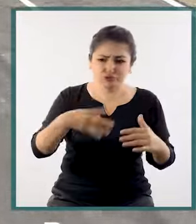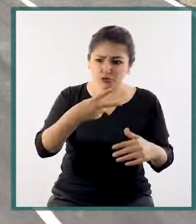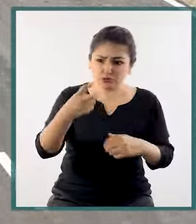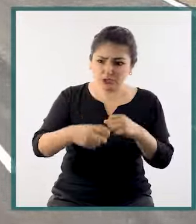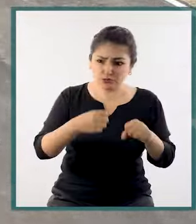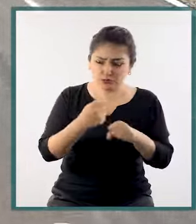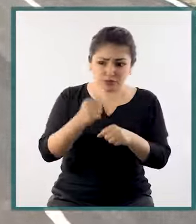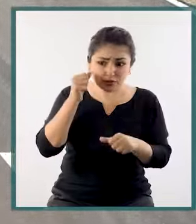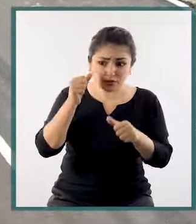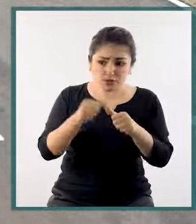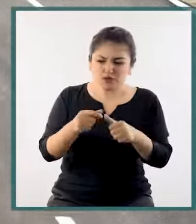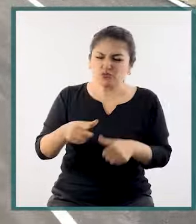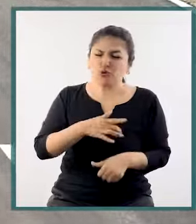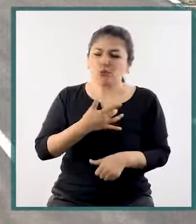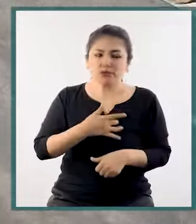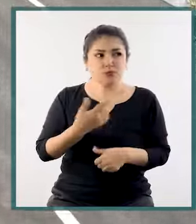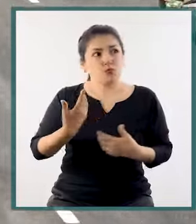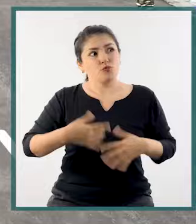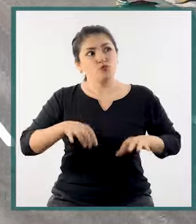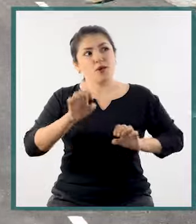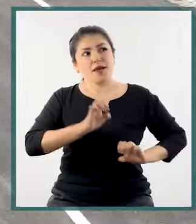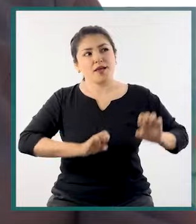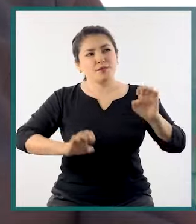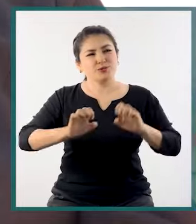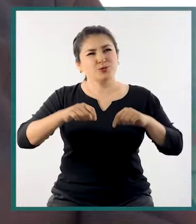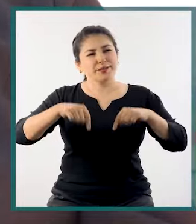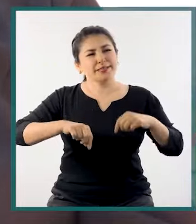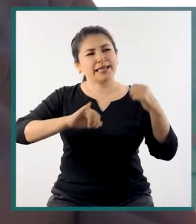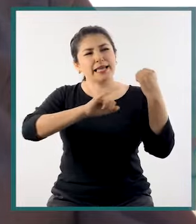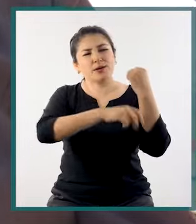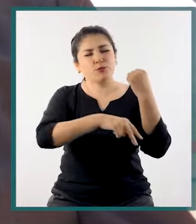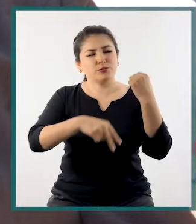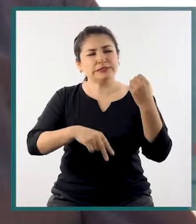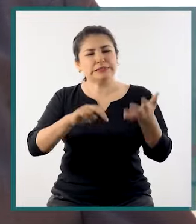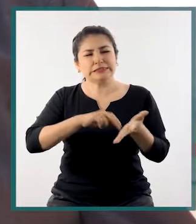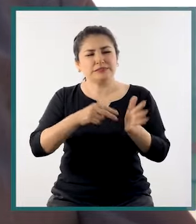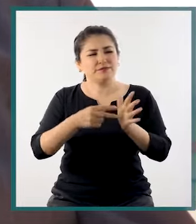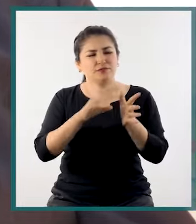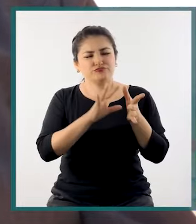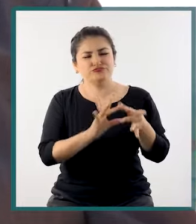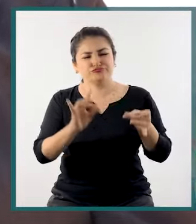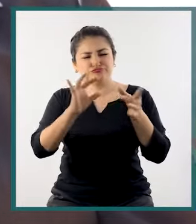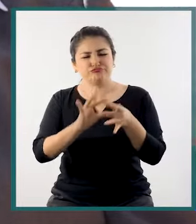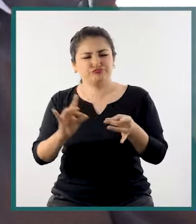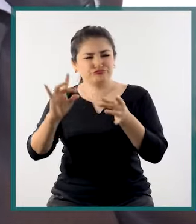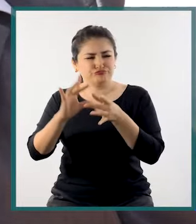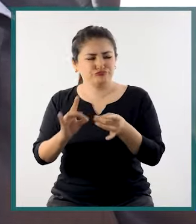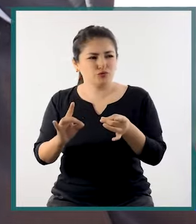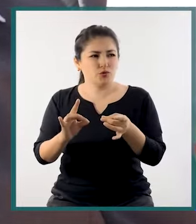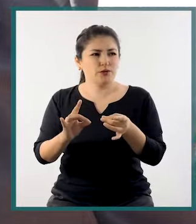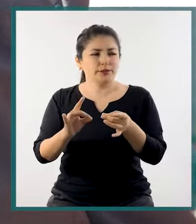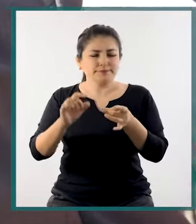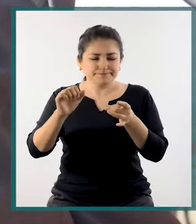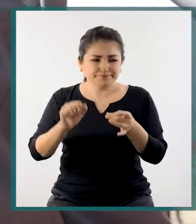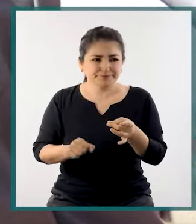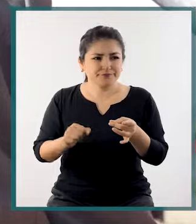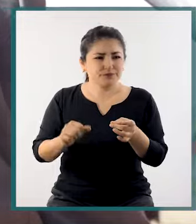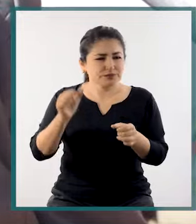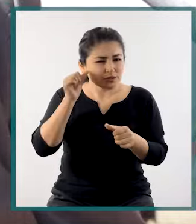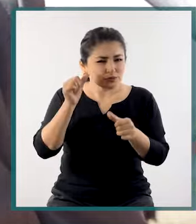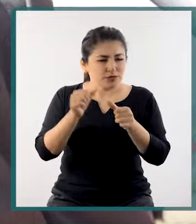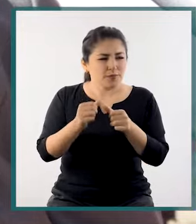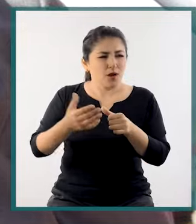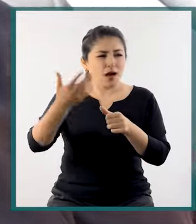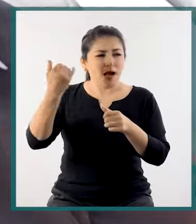Junín? Es una emoción muy grande, ¿no? Junín es toda una historia. Sí. Toda una historia, gracias